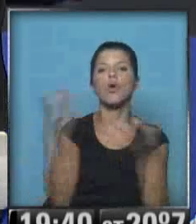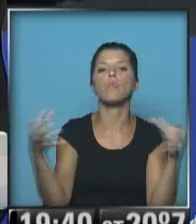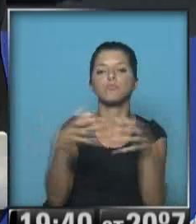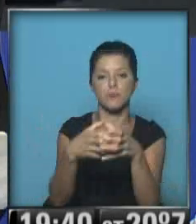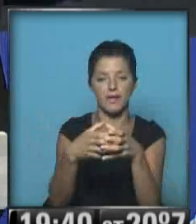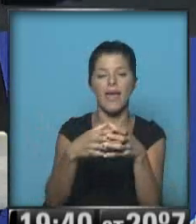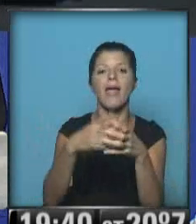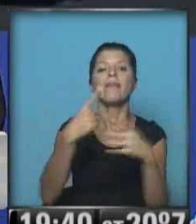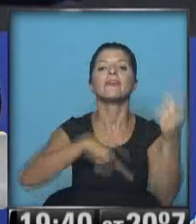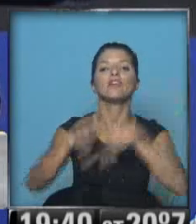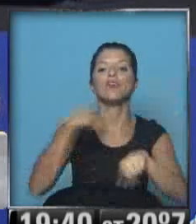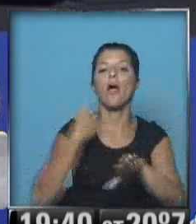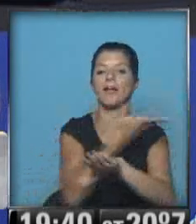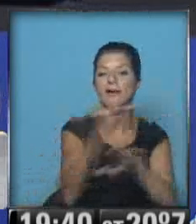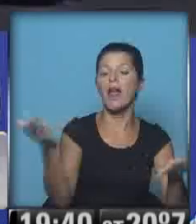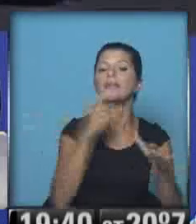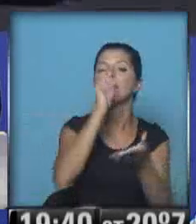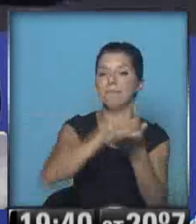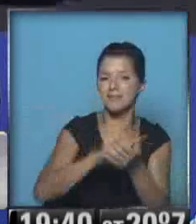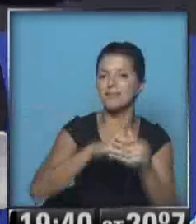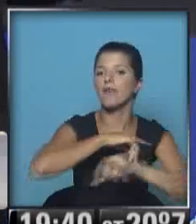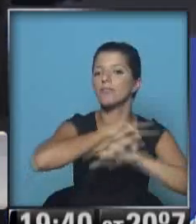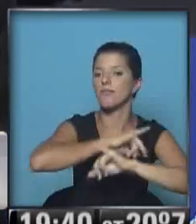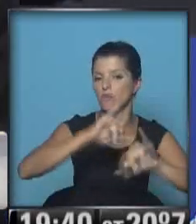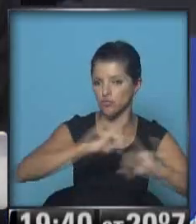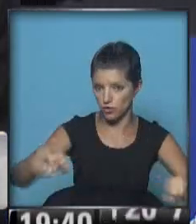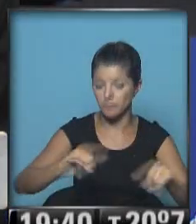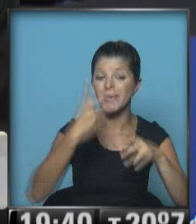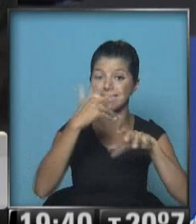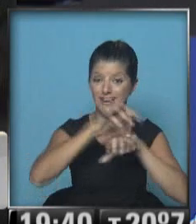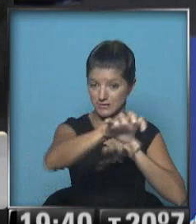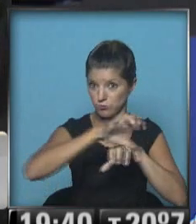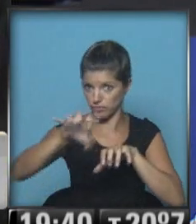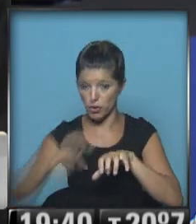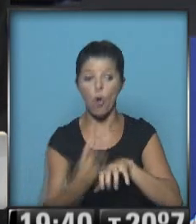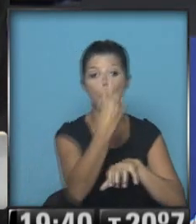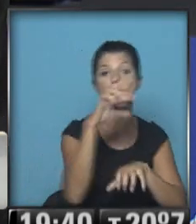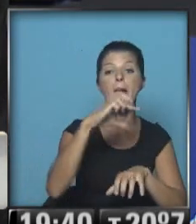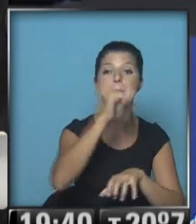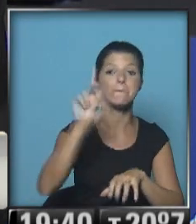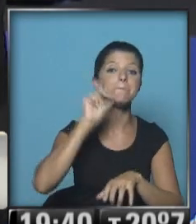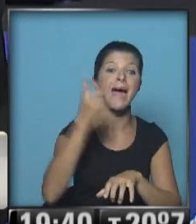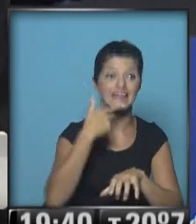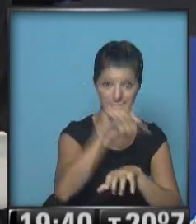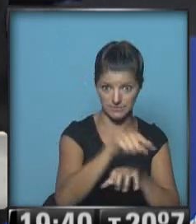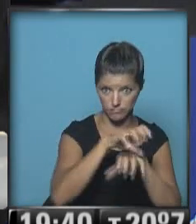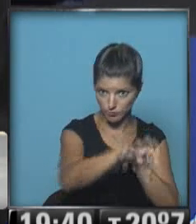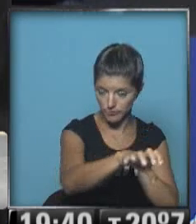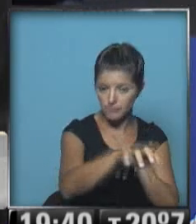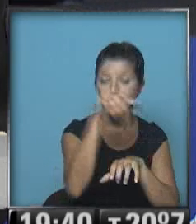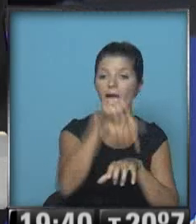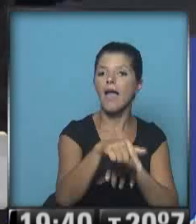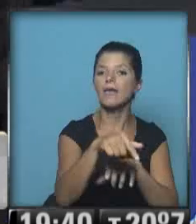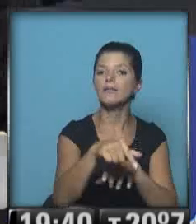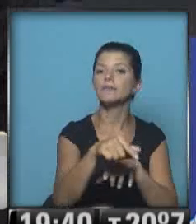general de prensa y difusión que tiene tres subsedes una es en París el centro piloto de París donde van a tratar